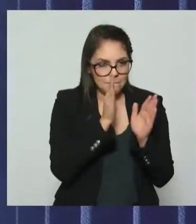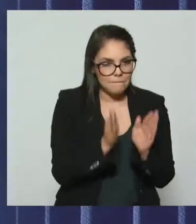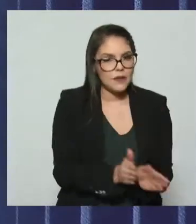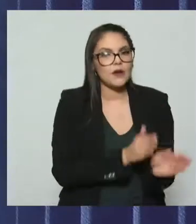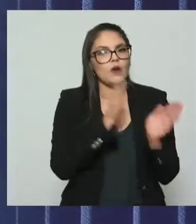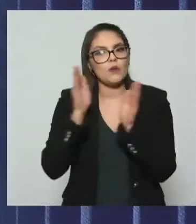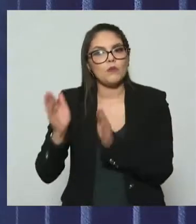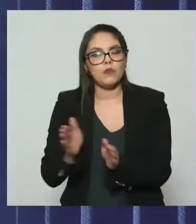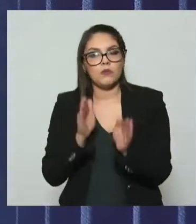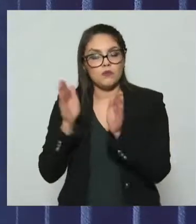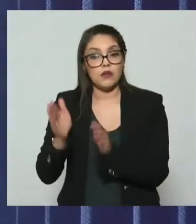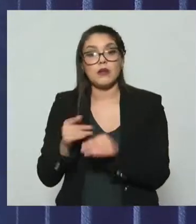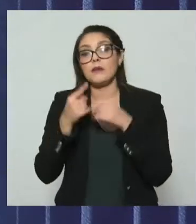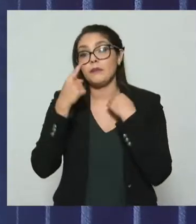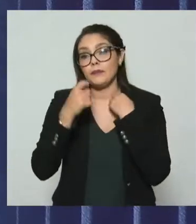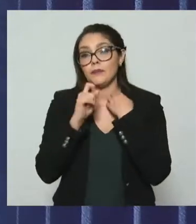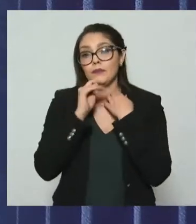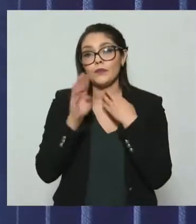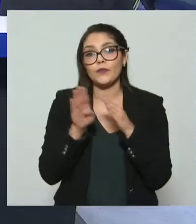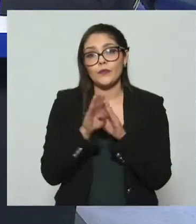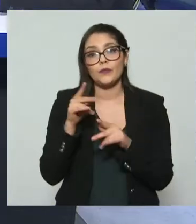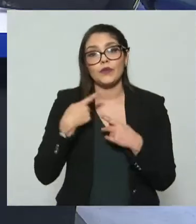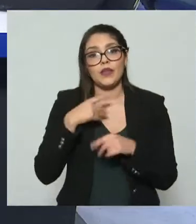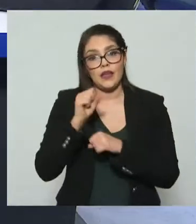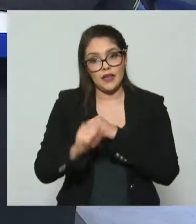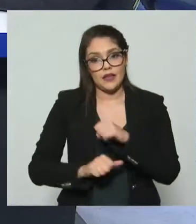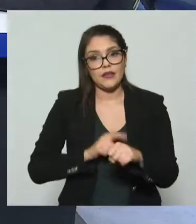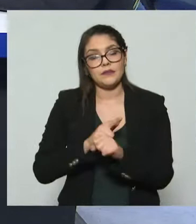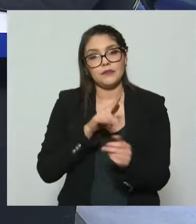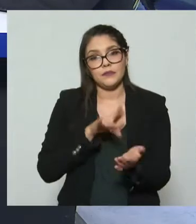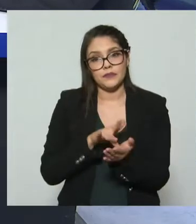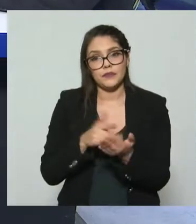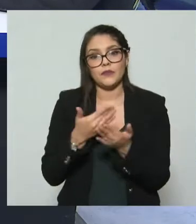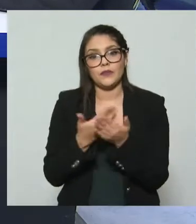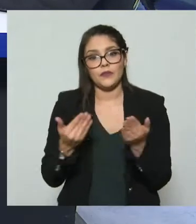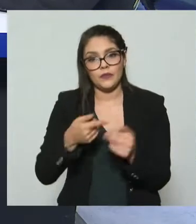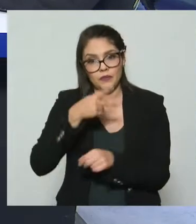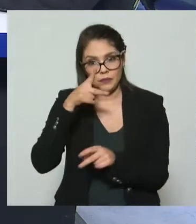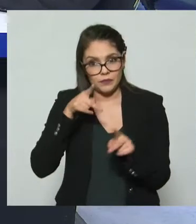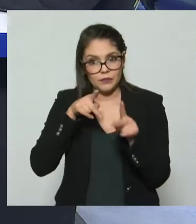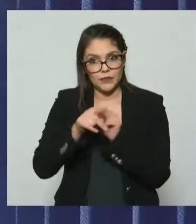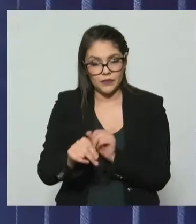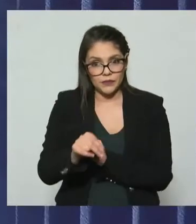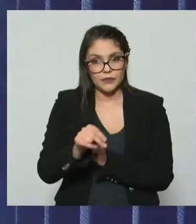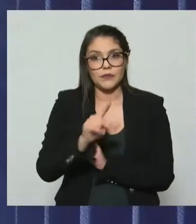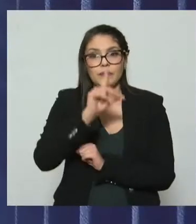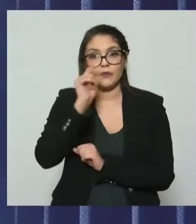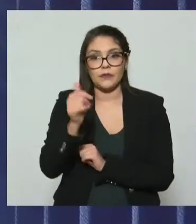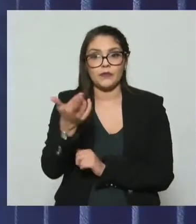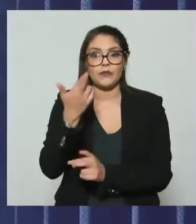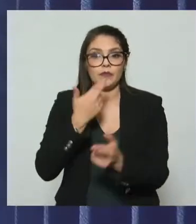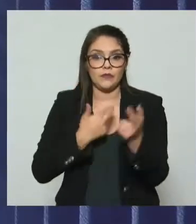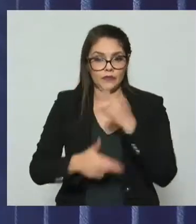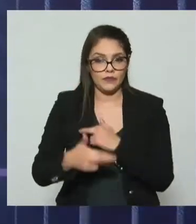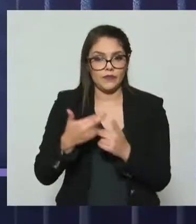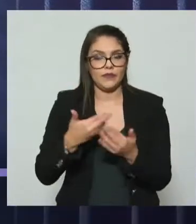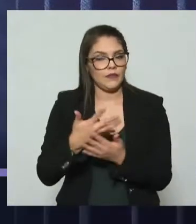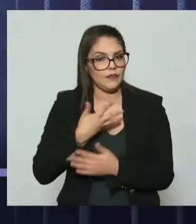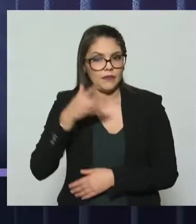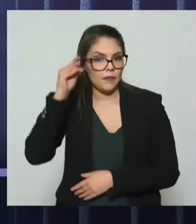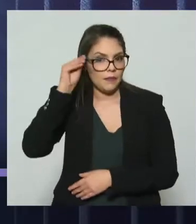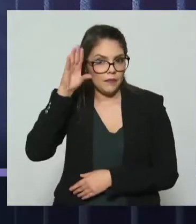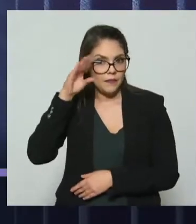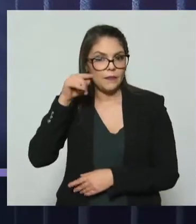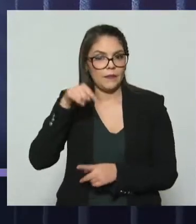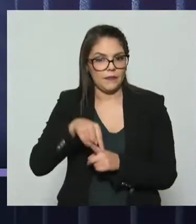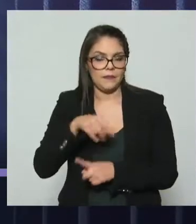en el cajón, incluyendo la de los animalistas. Sí. Bueno, pero ¿les parece? Vamos a una primera pausa y regresamos. Estamos transmitiendo totalmente